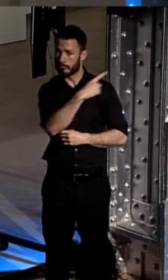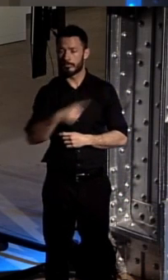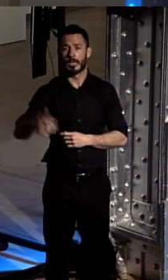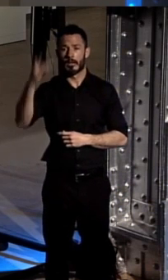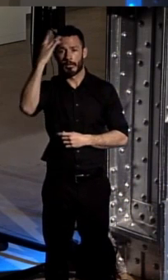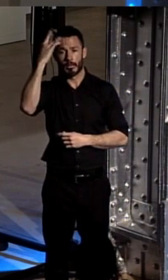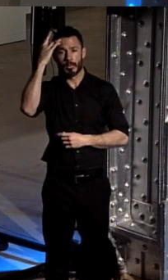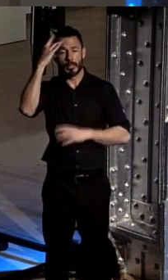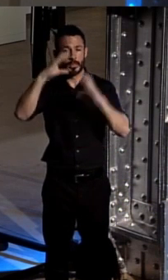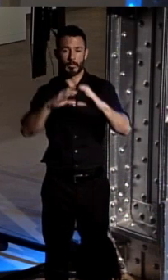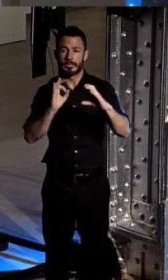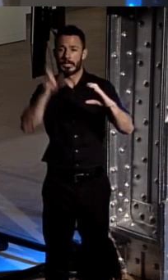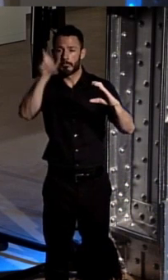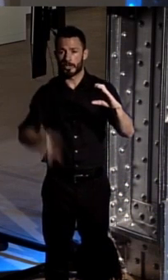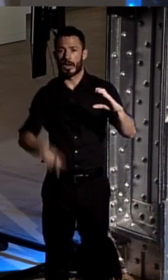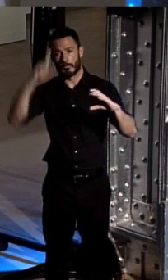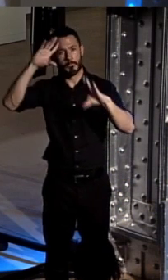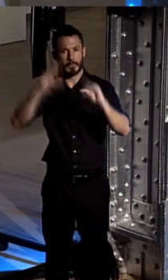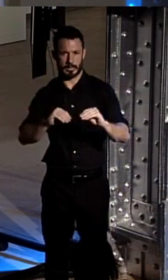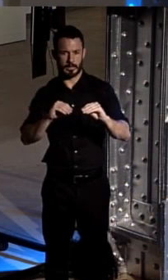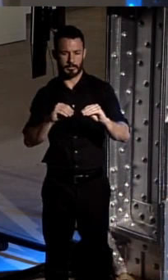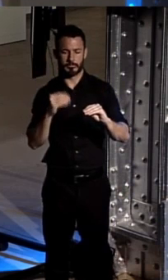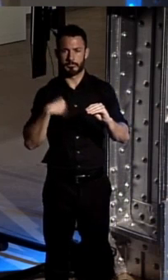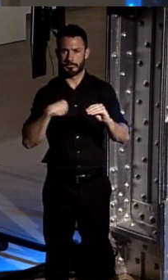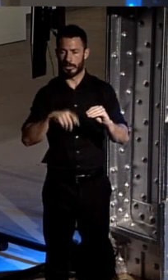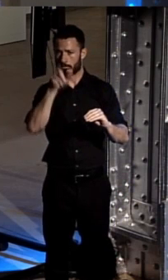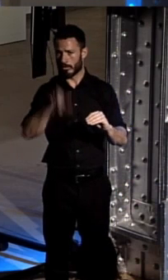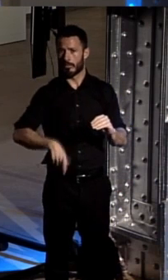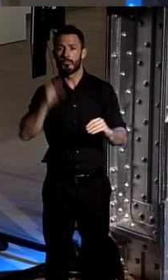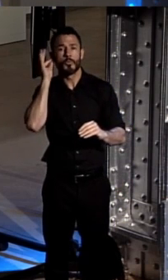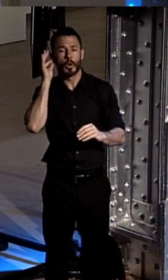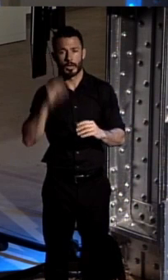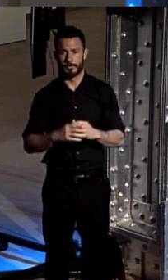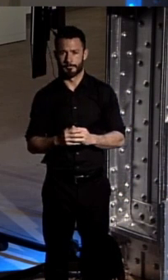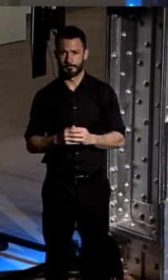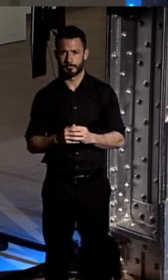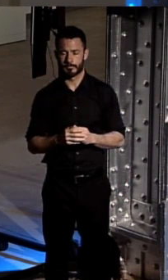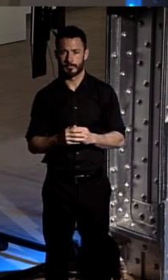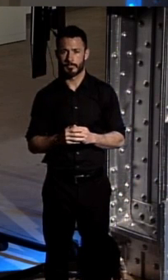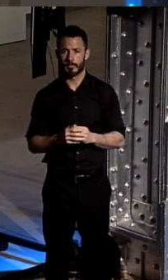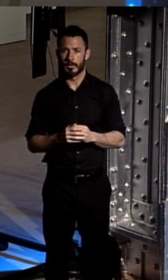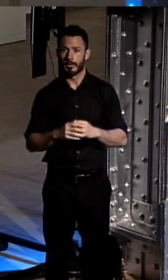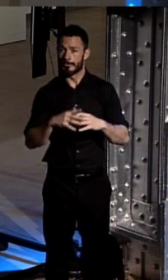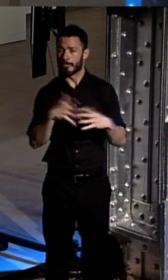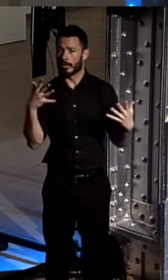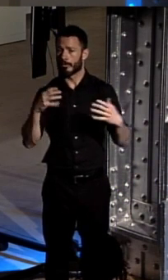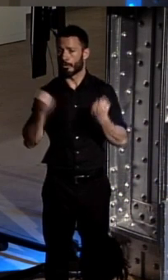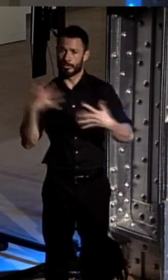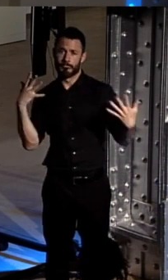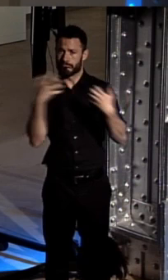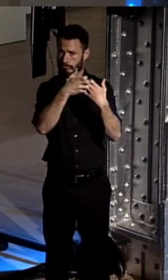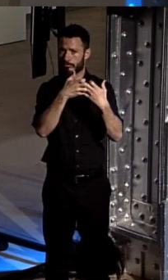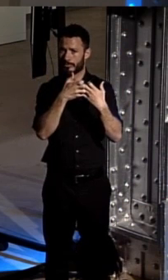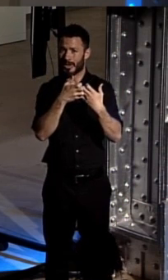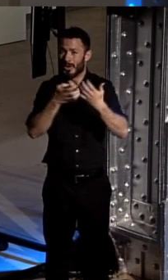persona vegetativa, era una mujer vegetativa, esta la estudió Adrienne Owen en Cambridge, después la estudiamos nosotros durante mucho tiempo, que tuvo un accidente de coche y